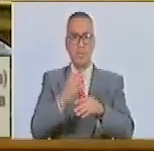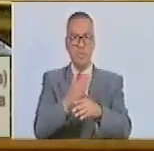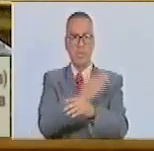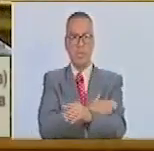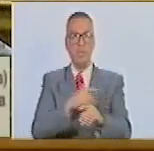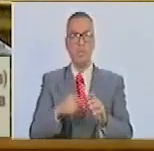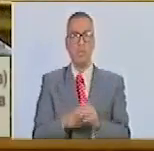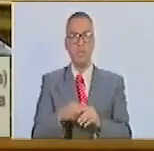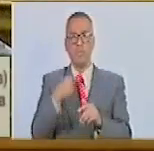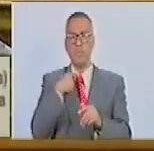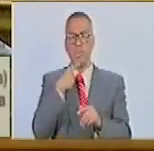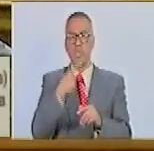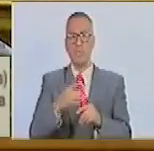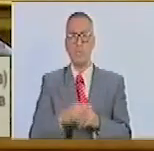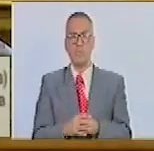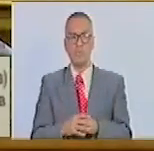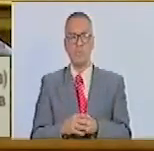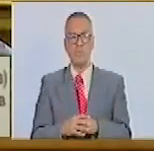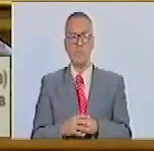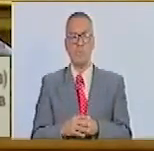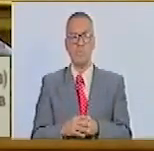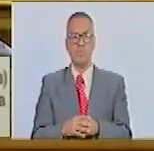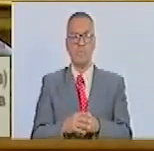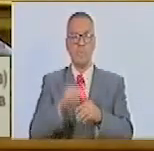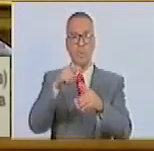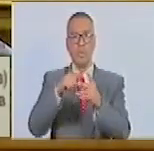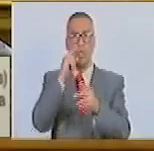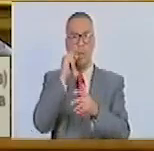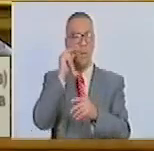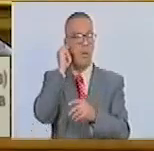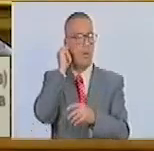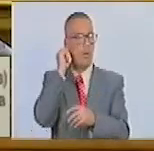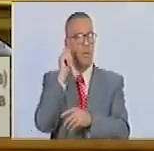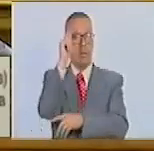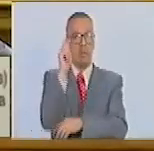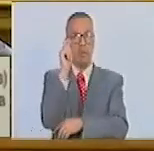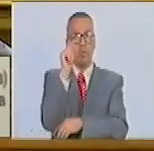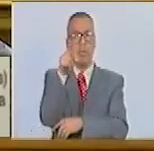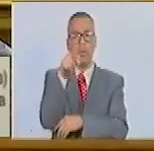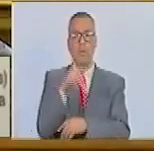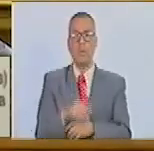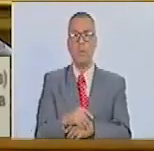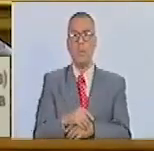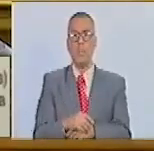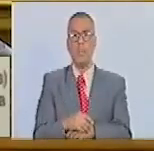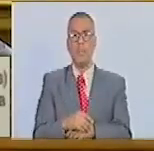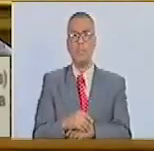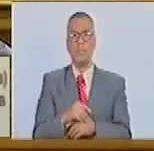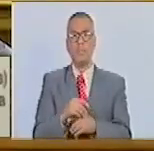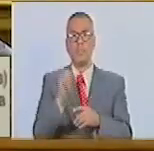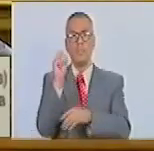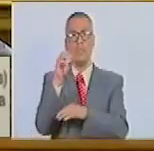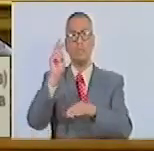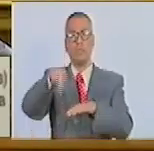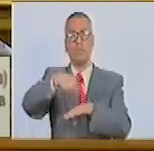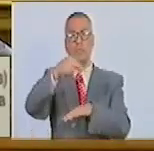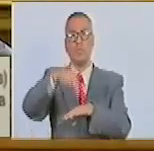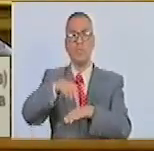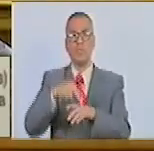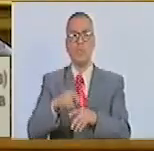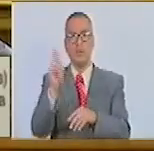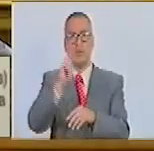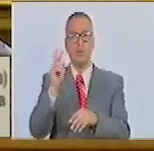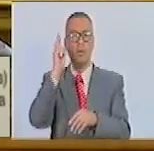Preliminar. De manera que las honorables diputadas y los honorables diputados de la Asamblea Nacional